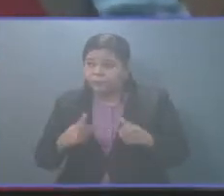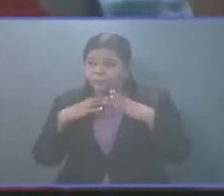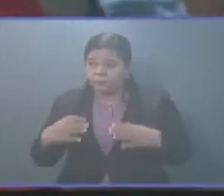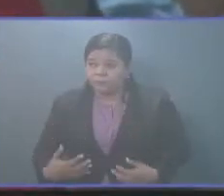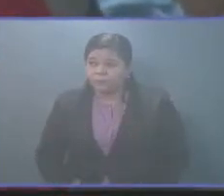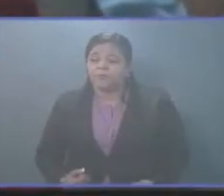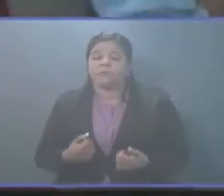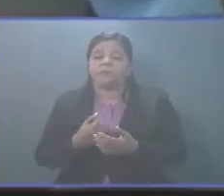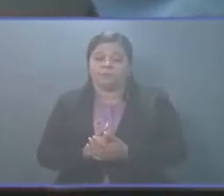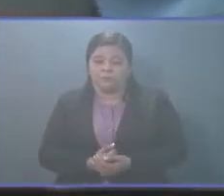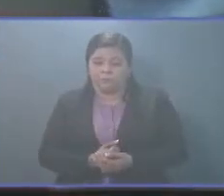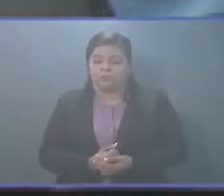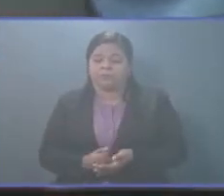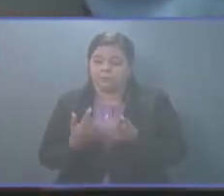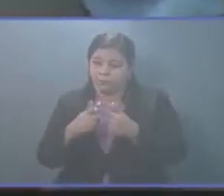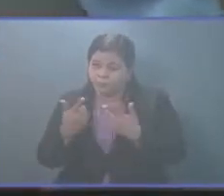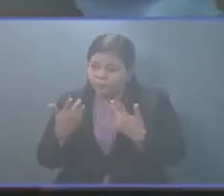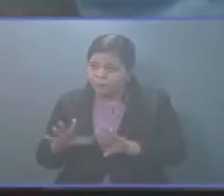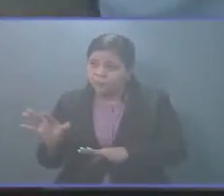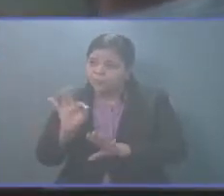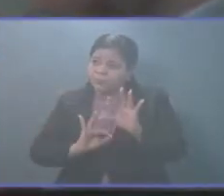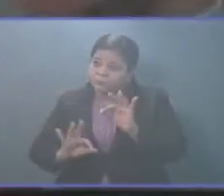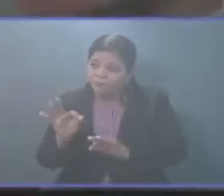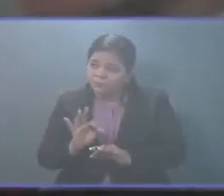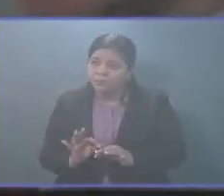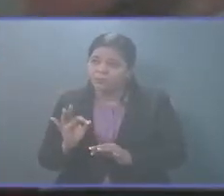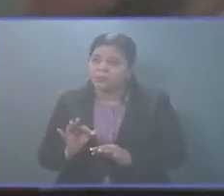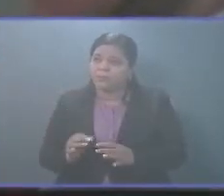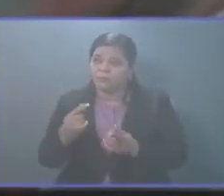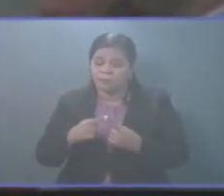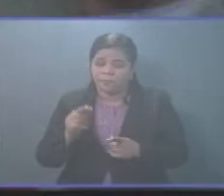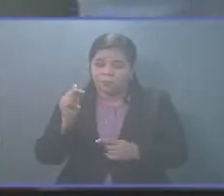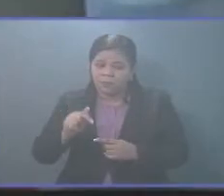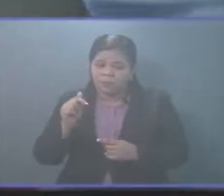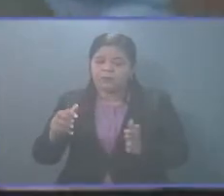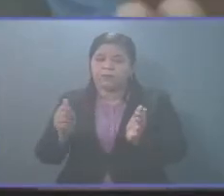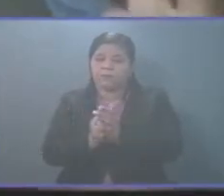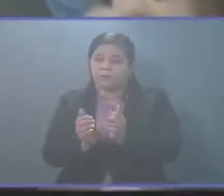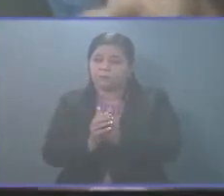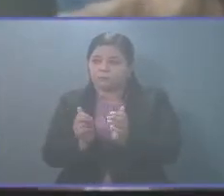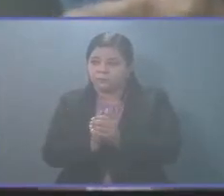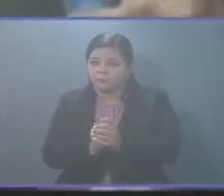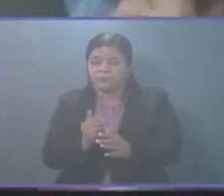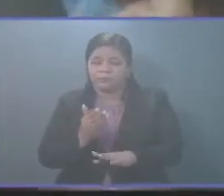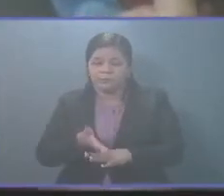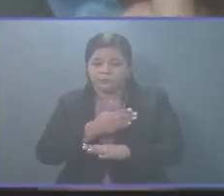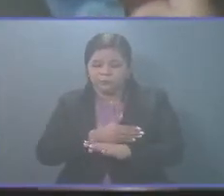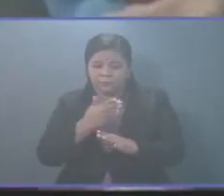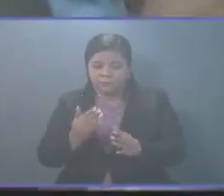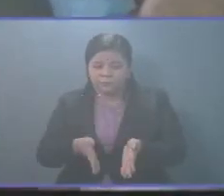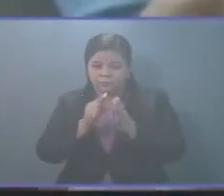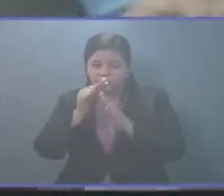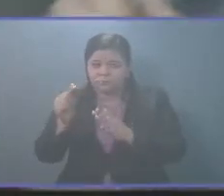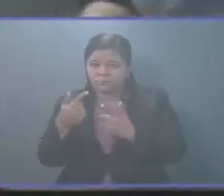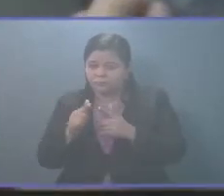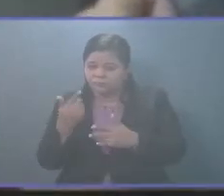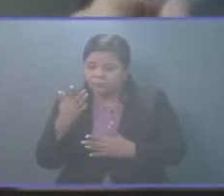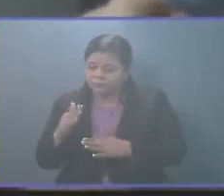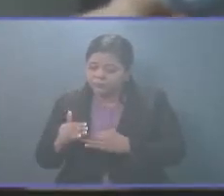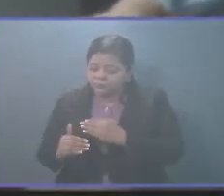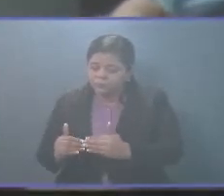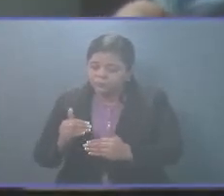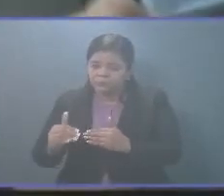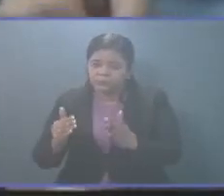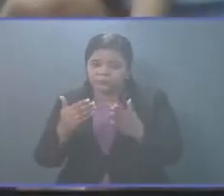porque en algunos casos, mediante esa figura, se han transferido recursos a